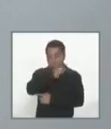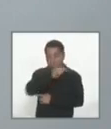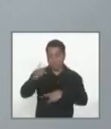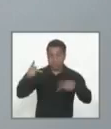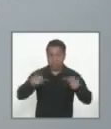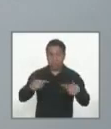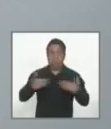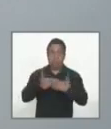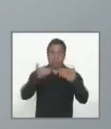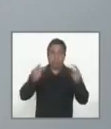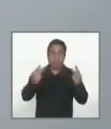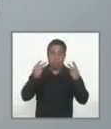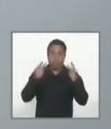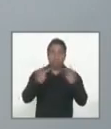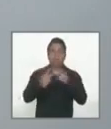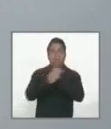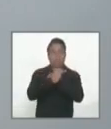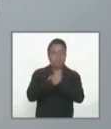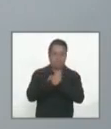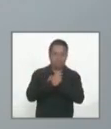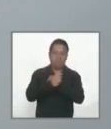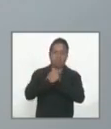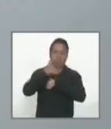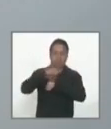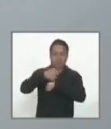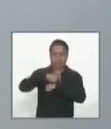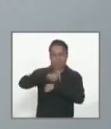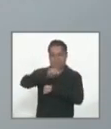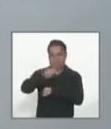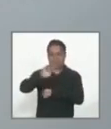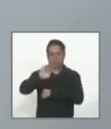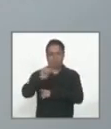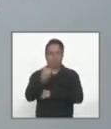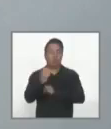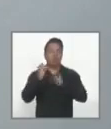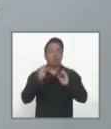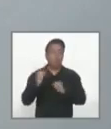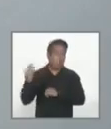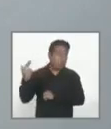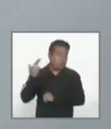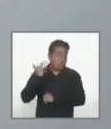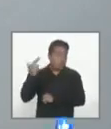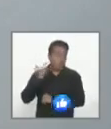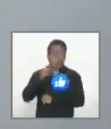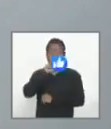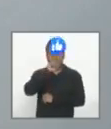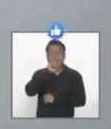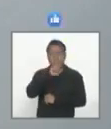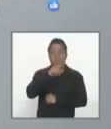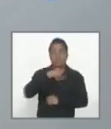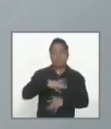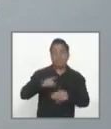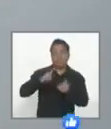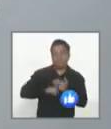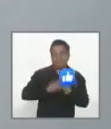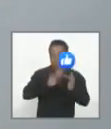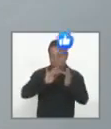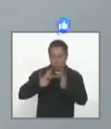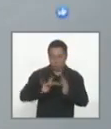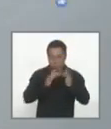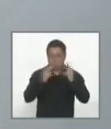con nosotros a través de televisión digital en el 9.1, en frecuencias radiofónicas y también en nuestras redes